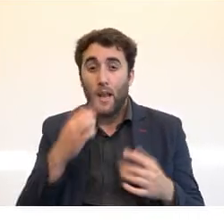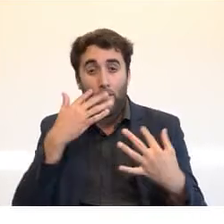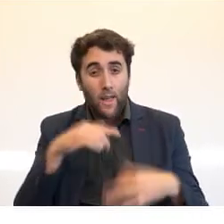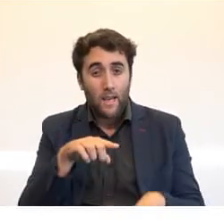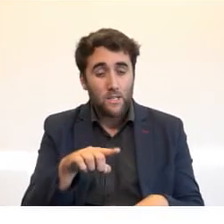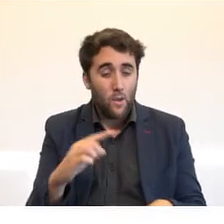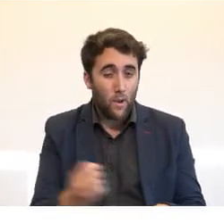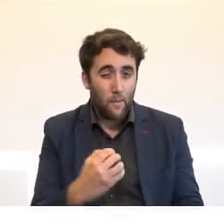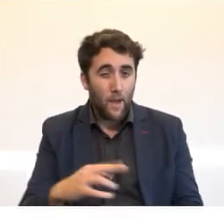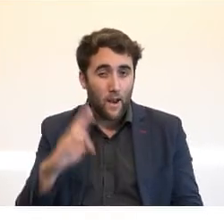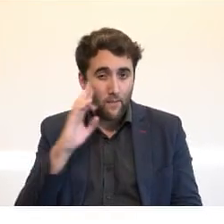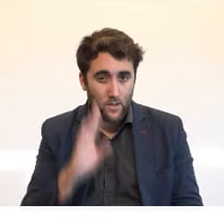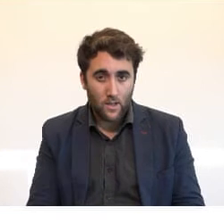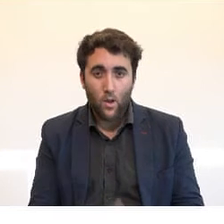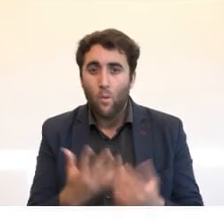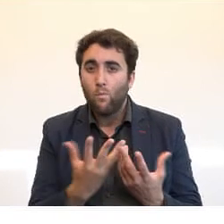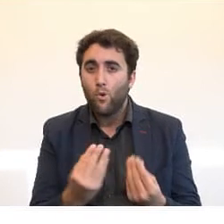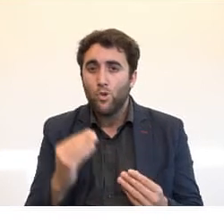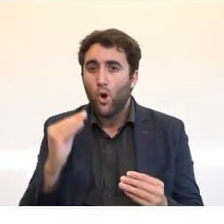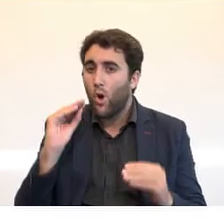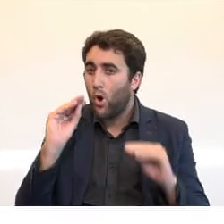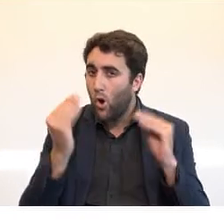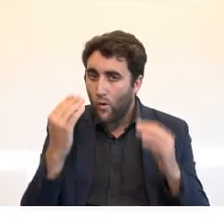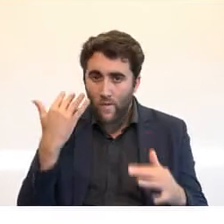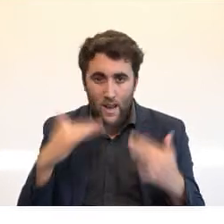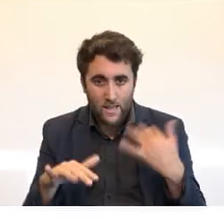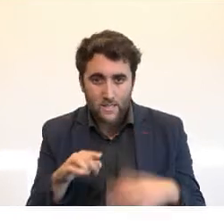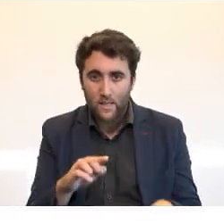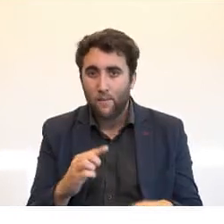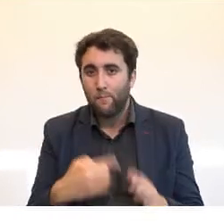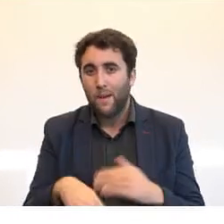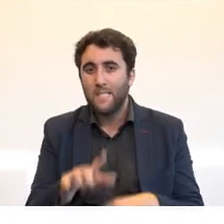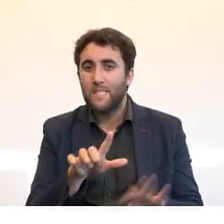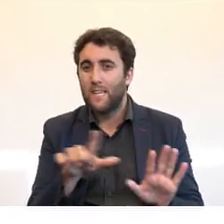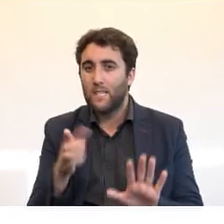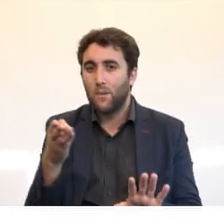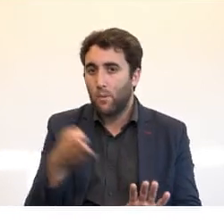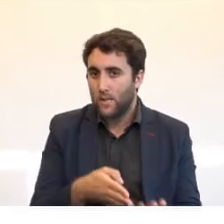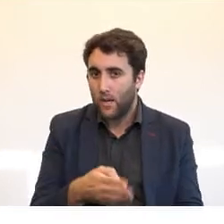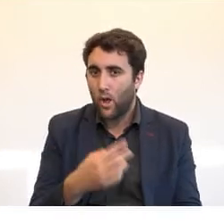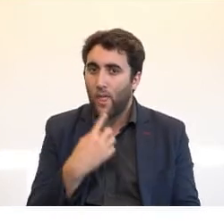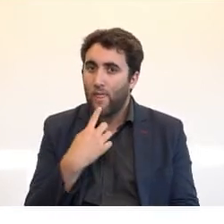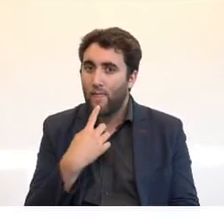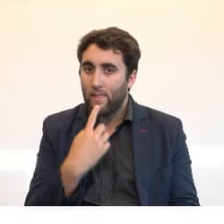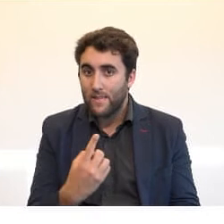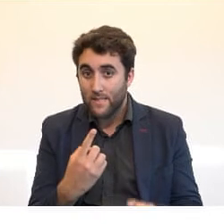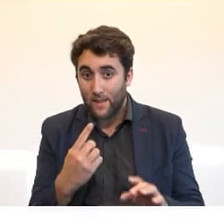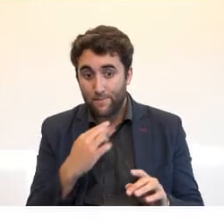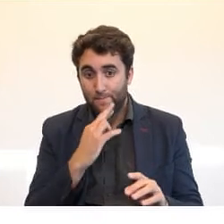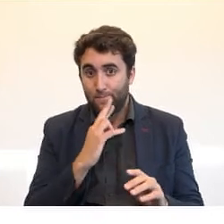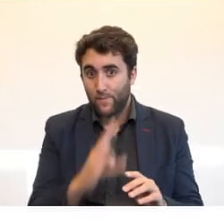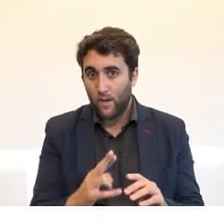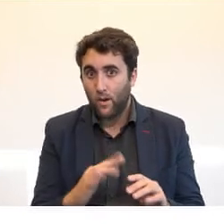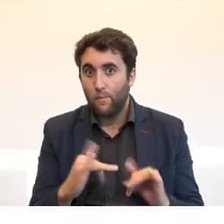reflexionar. Muchos jóvenes, cada vez más, un 77% indica este estudio